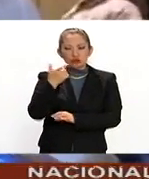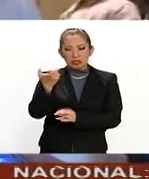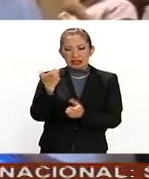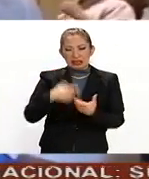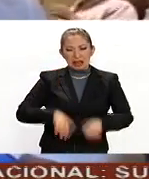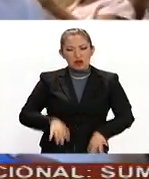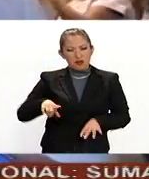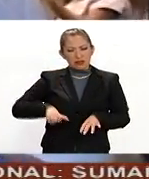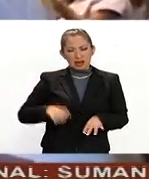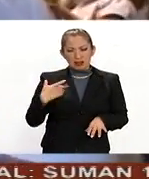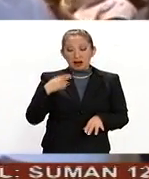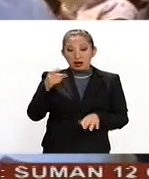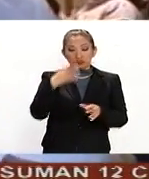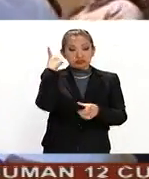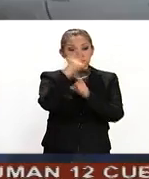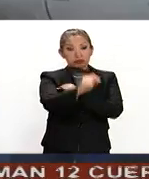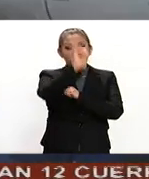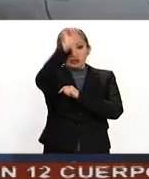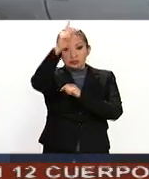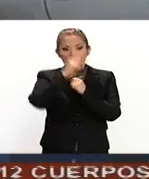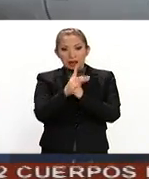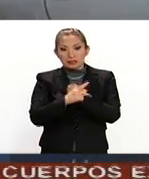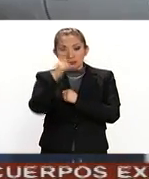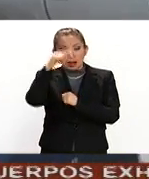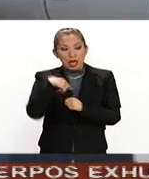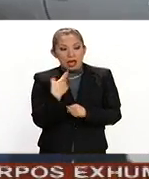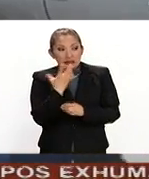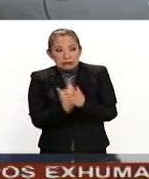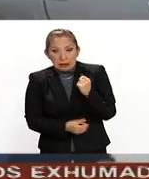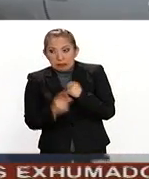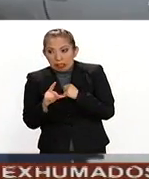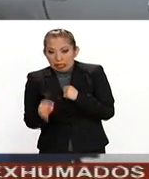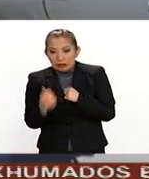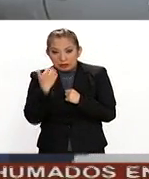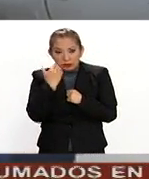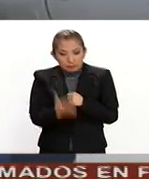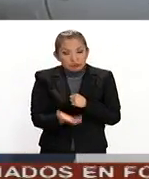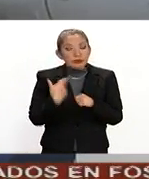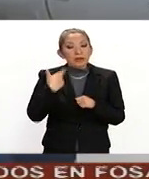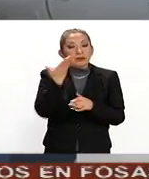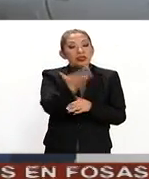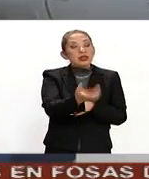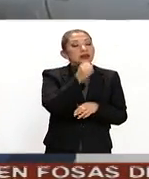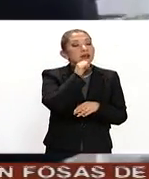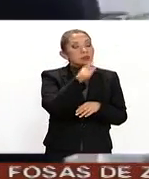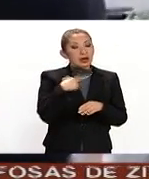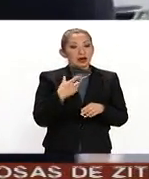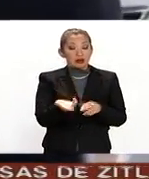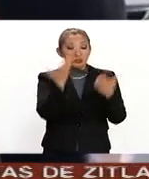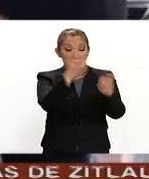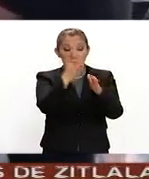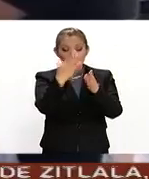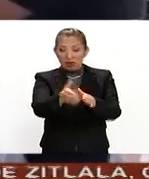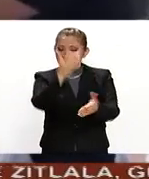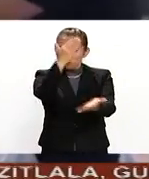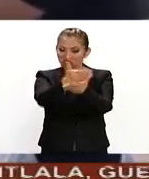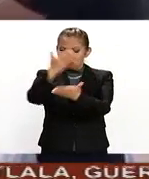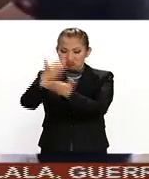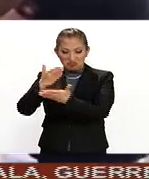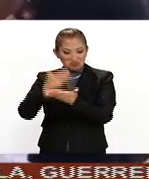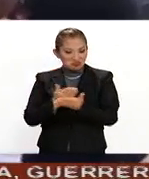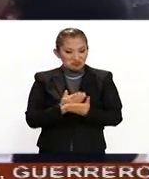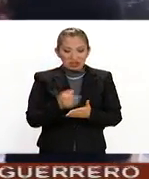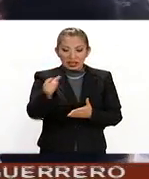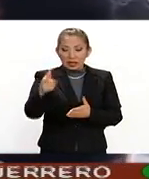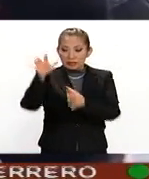recursos públicos, salga del país con la intención de evadir a la justicia. Además, se solicitó que se congelen las cuentas bancarias y se